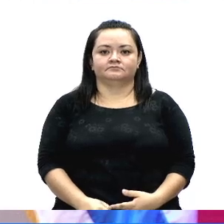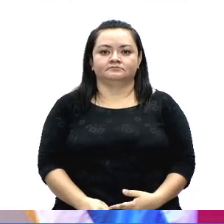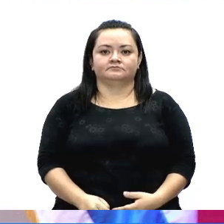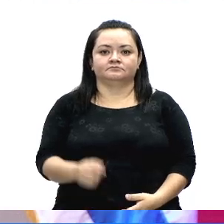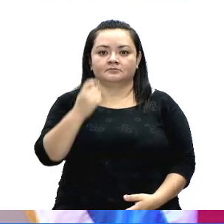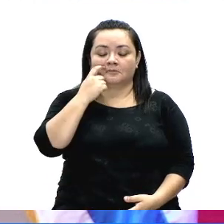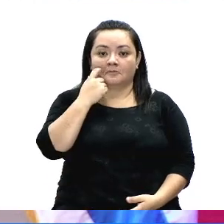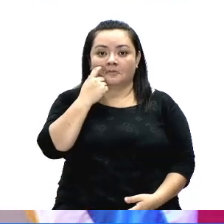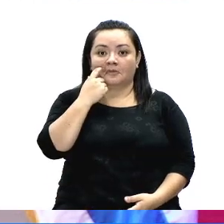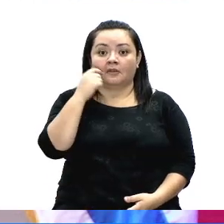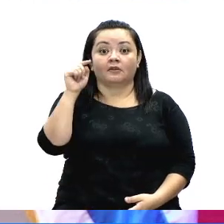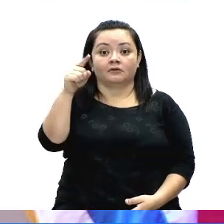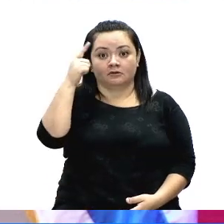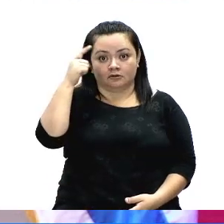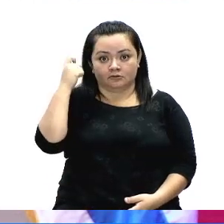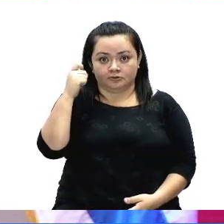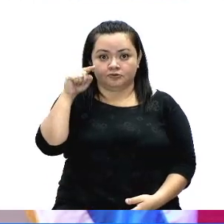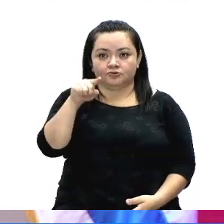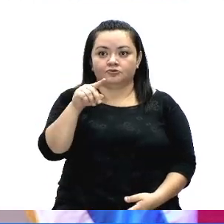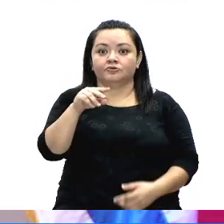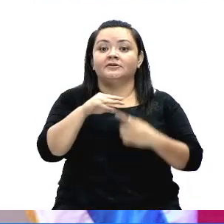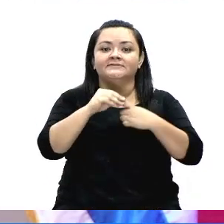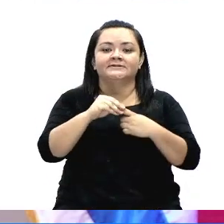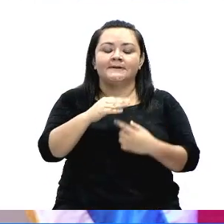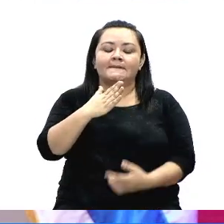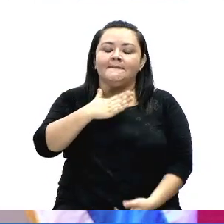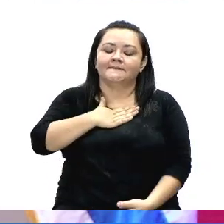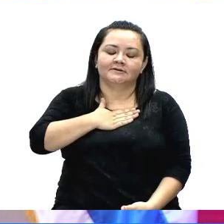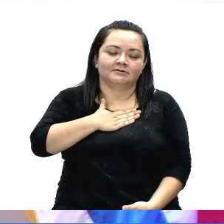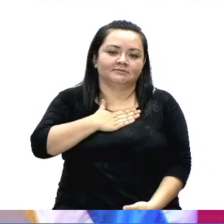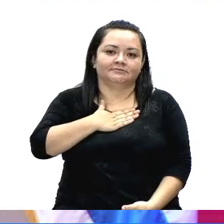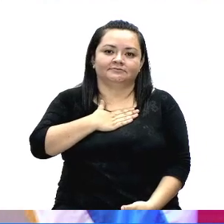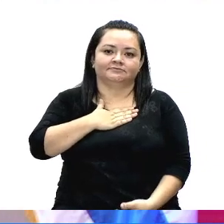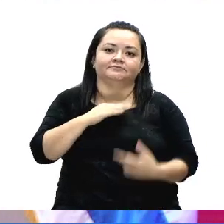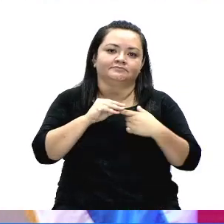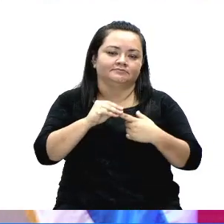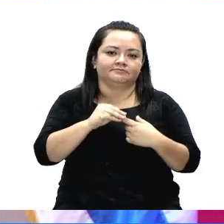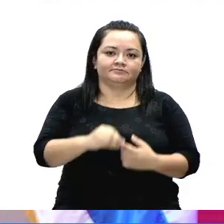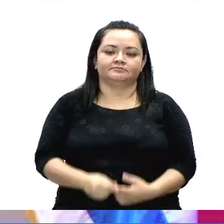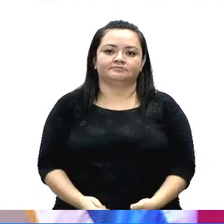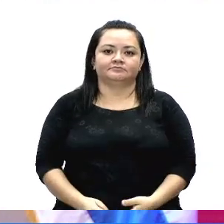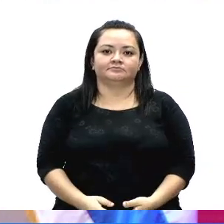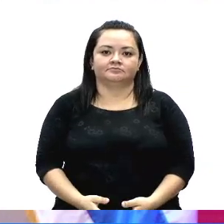para que te recuerdes que eres mi especial tesoro